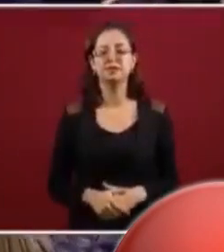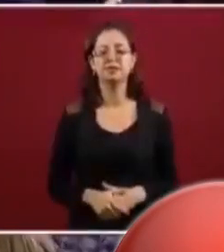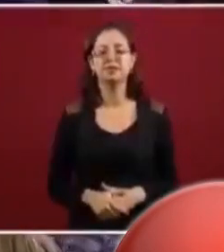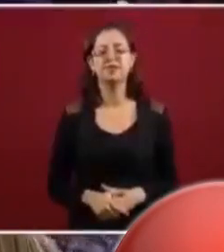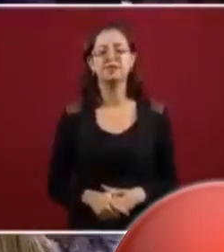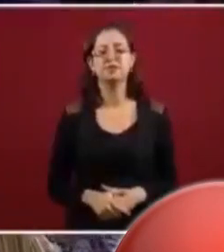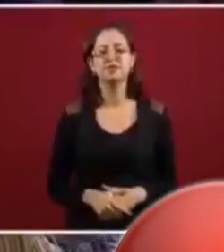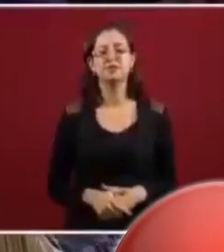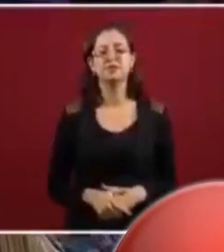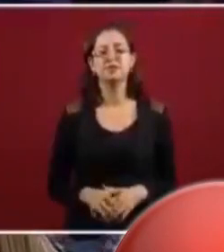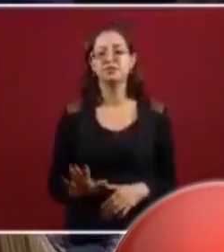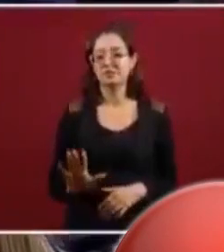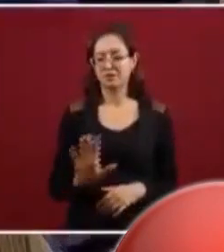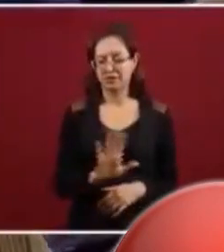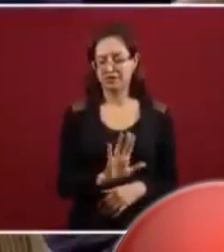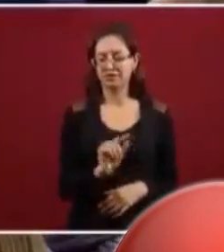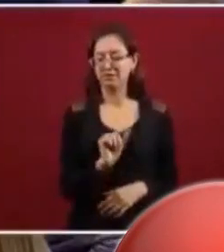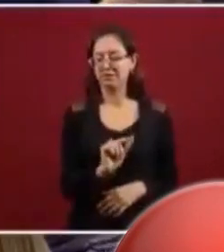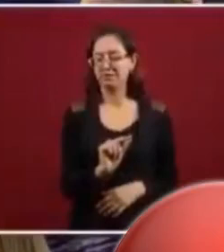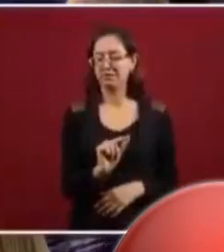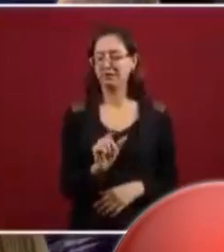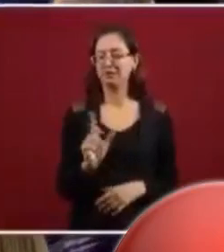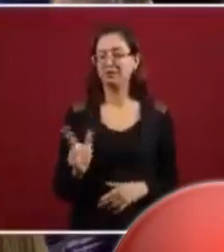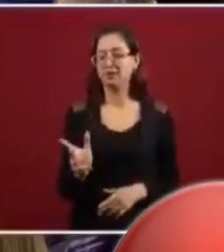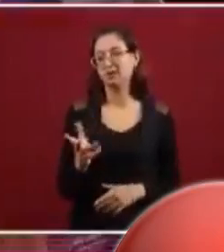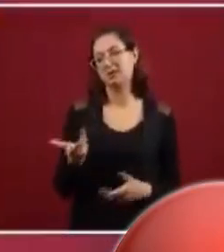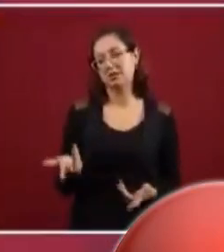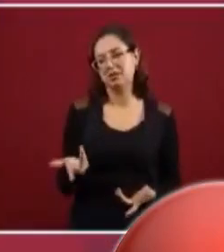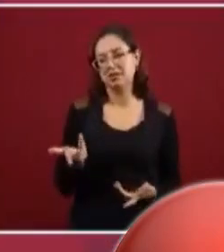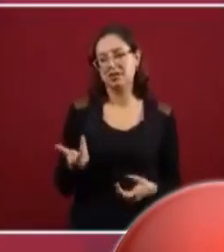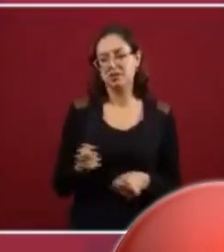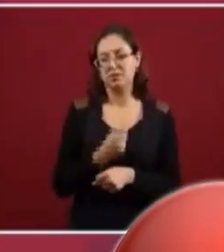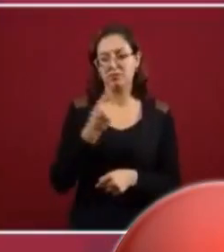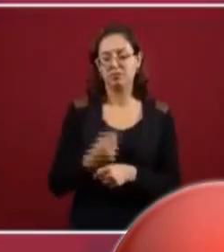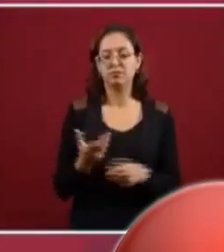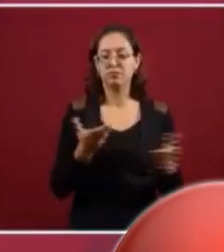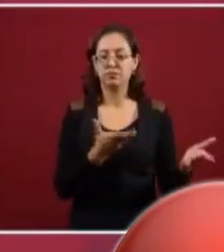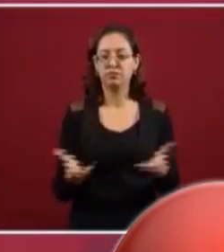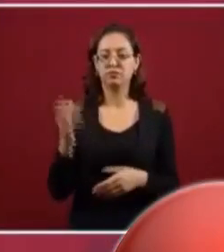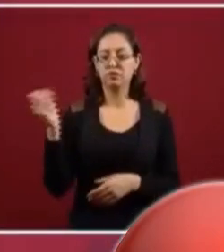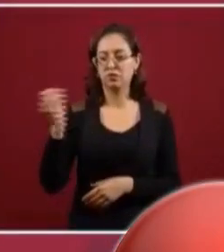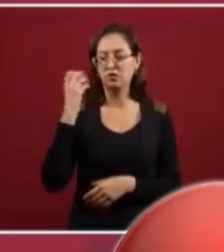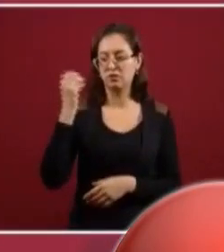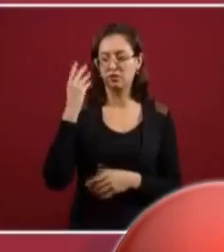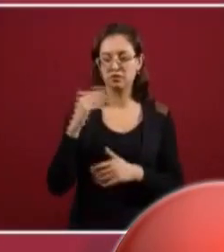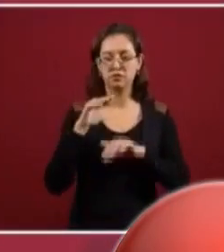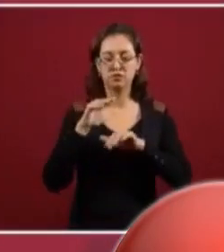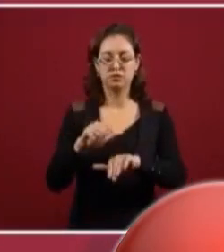Salazar, ZMG. Es para que podamos dar oportunidad a la conferencia sobre